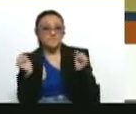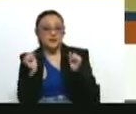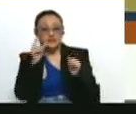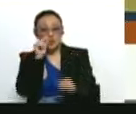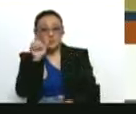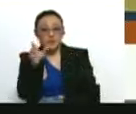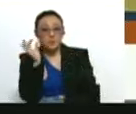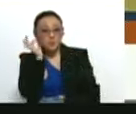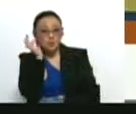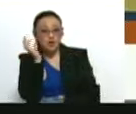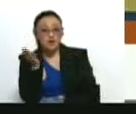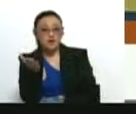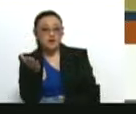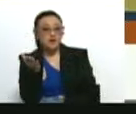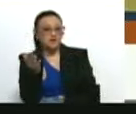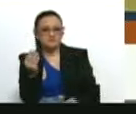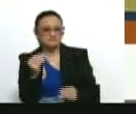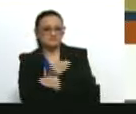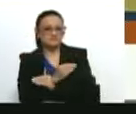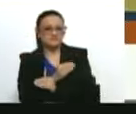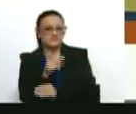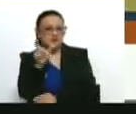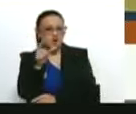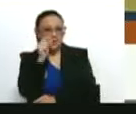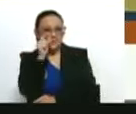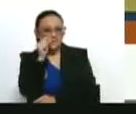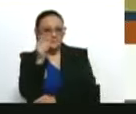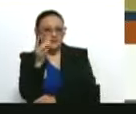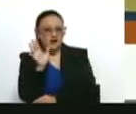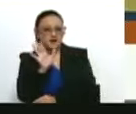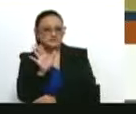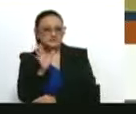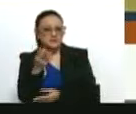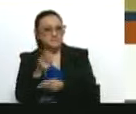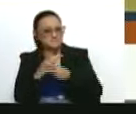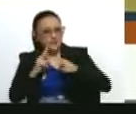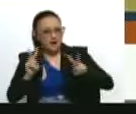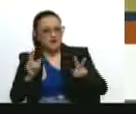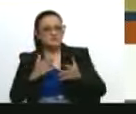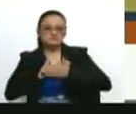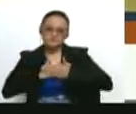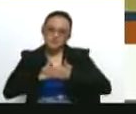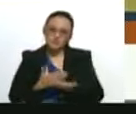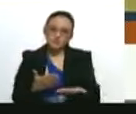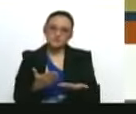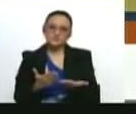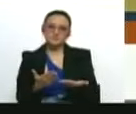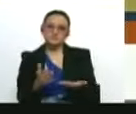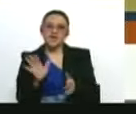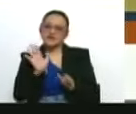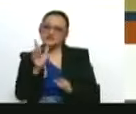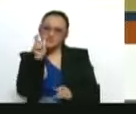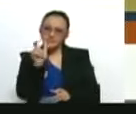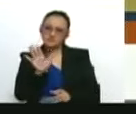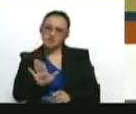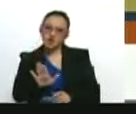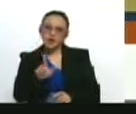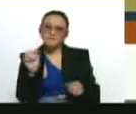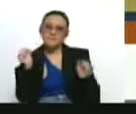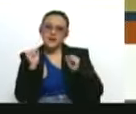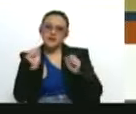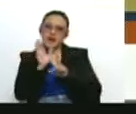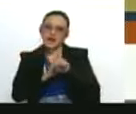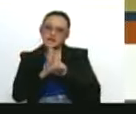merideña es todo lo contrario. Es todo lo contrario, es la cordialidad, la amabilidad, el cariño,